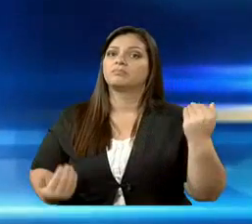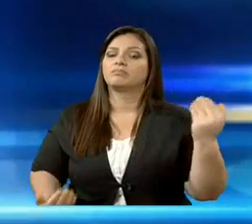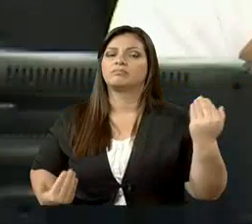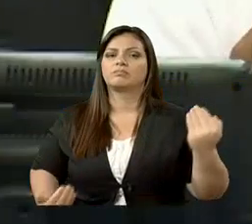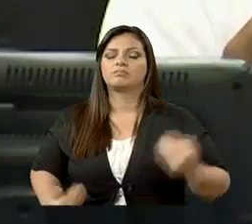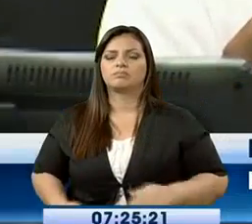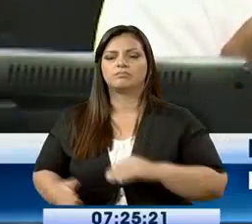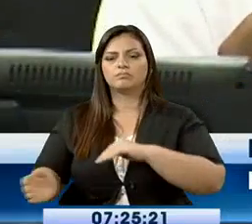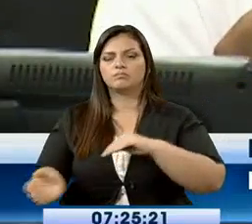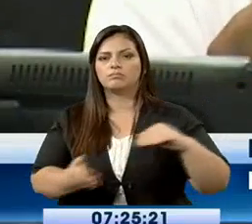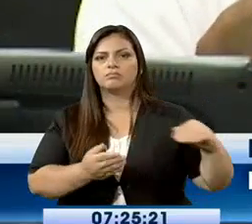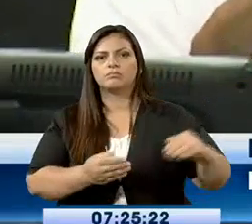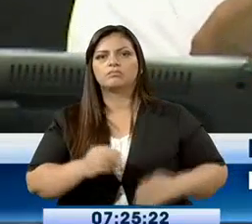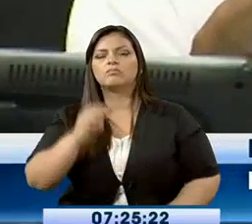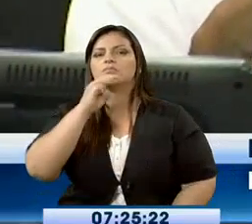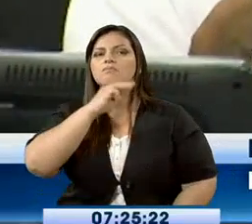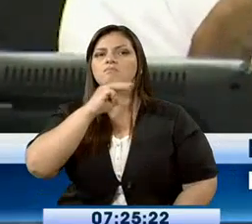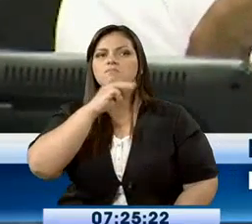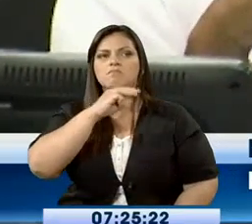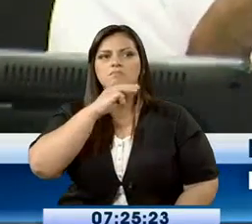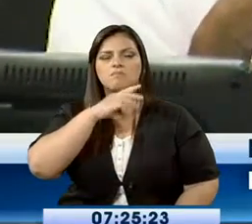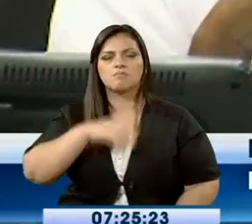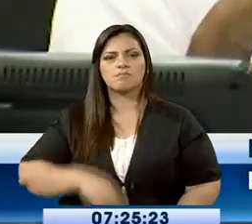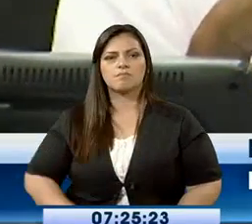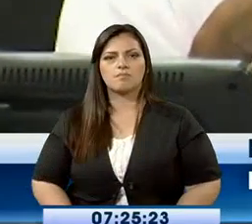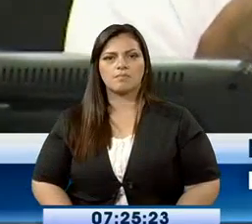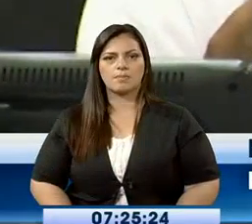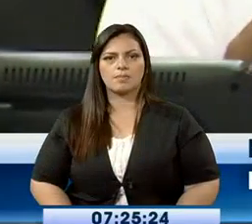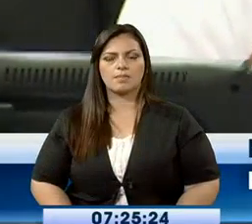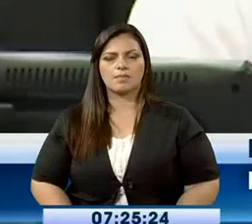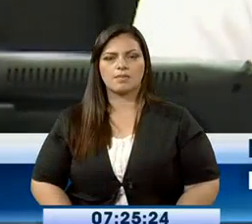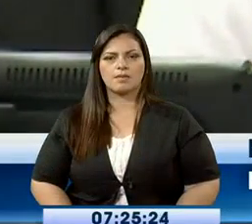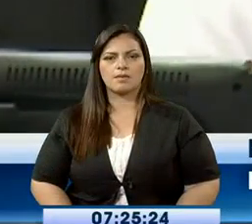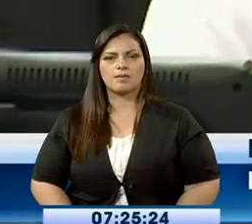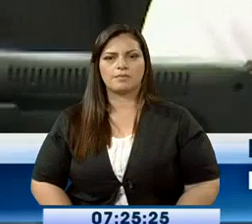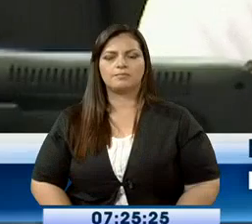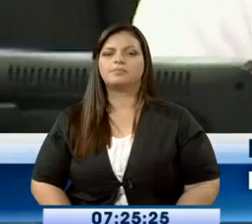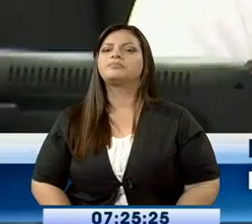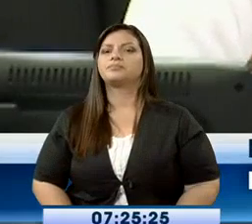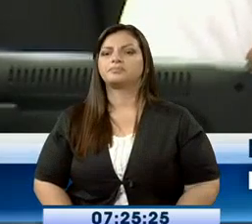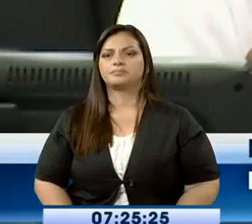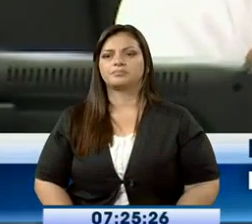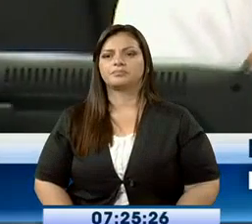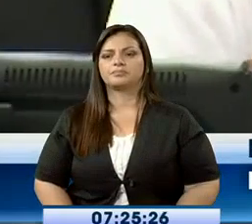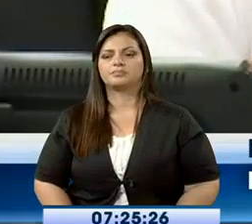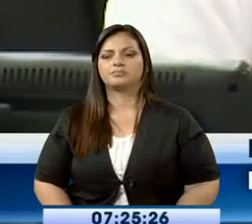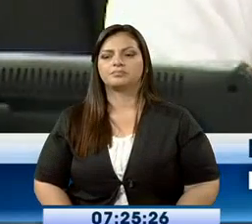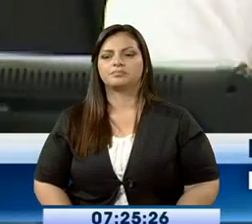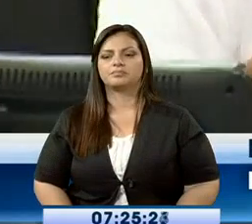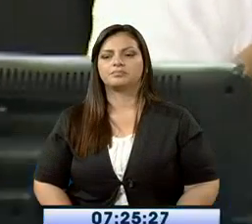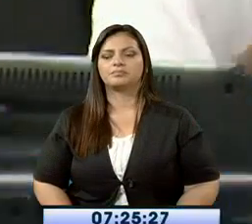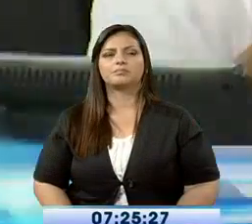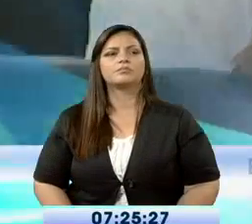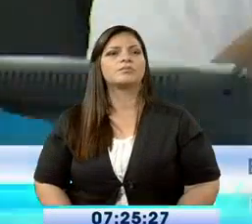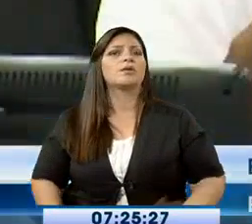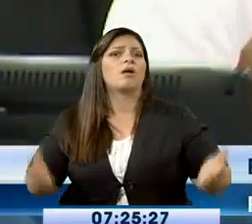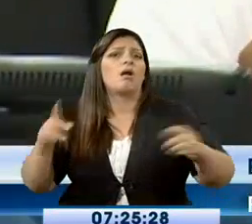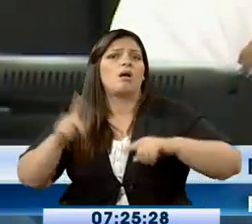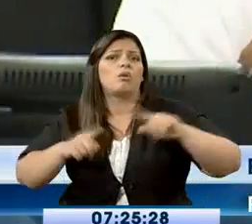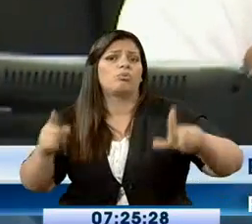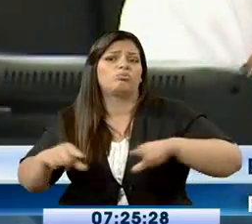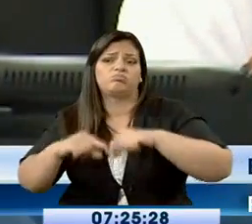Manta. Argumentos, acusaciones de que nosotros queremos beneficiar a una empresa. Yo les puedo decir lo contrario. O sea, hay grupos que quieren seguir manejando el